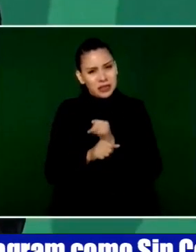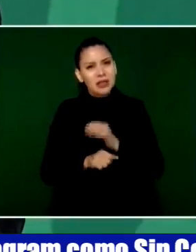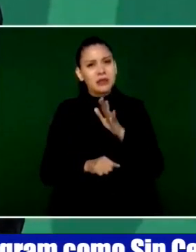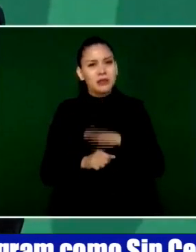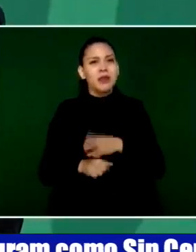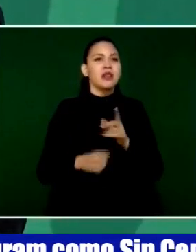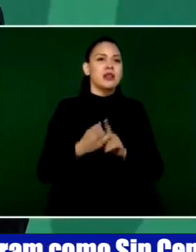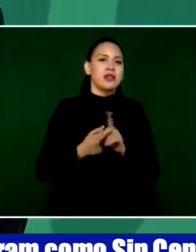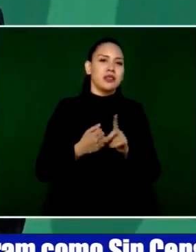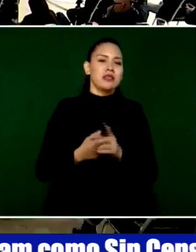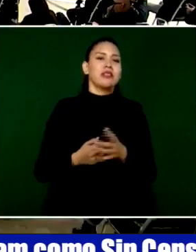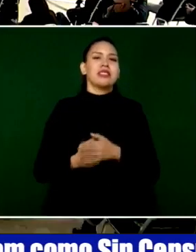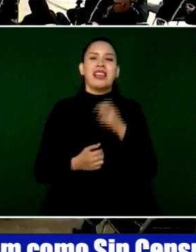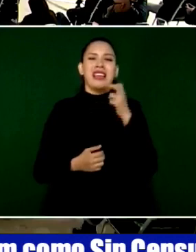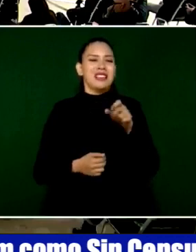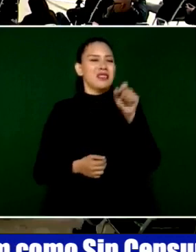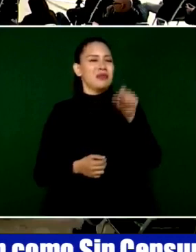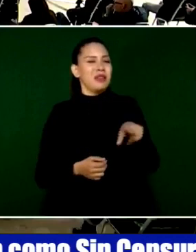Ya eso no